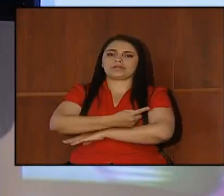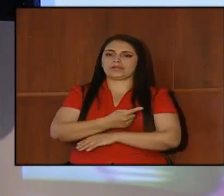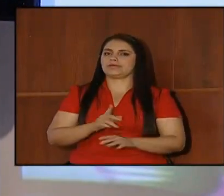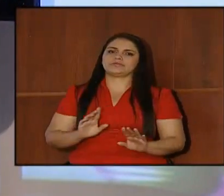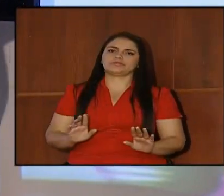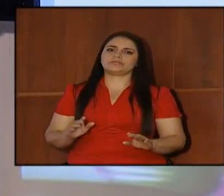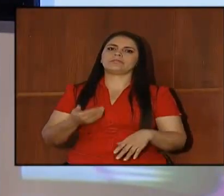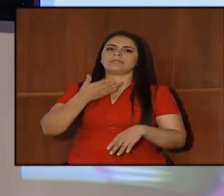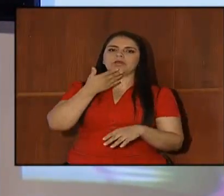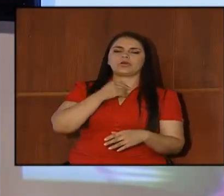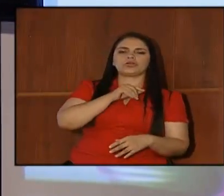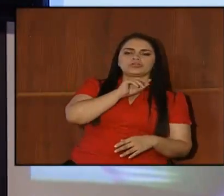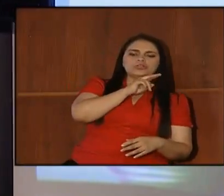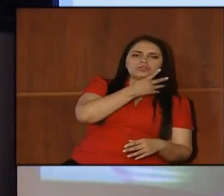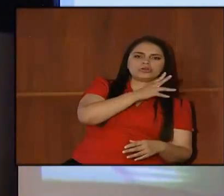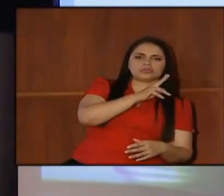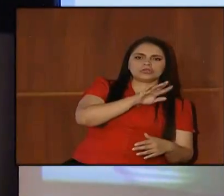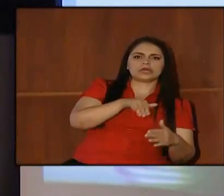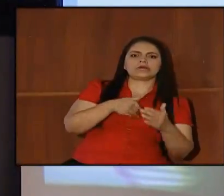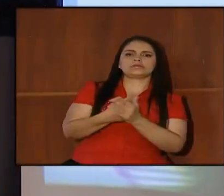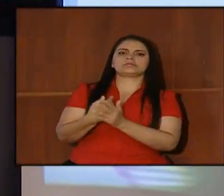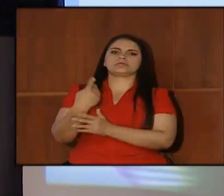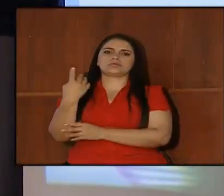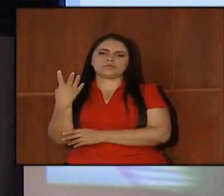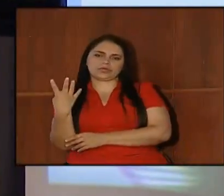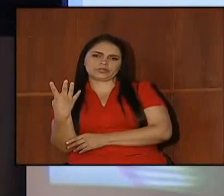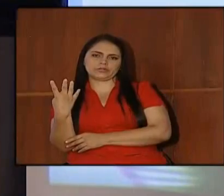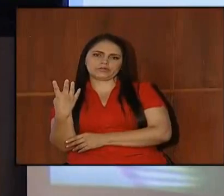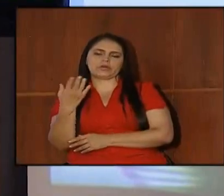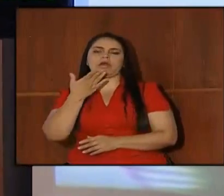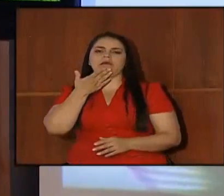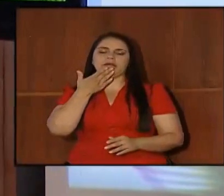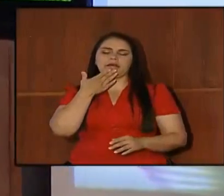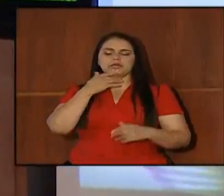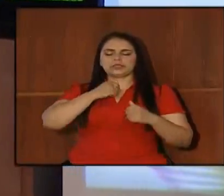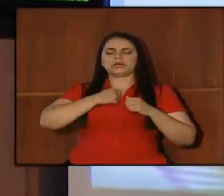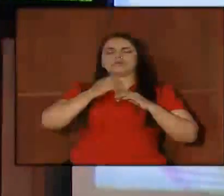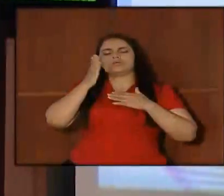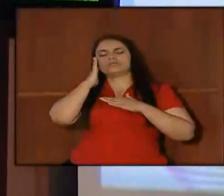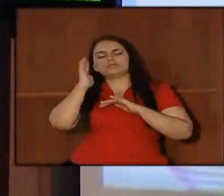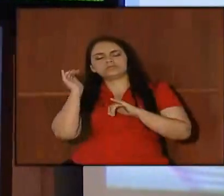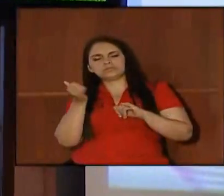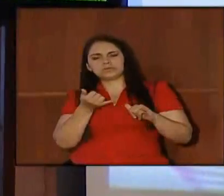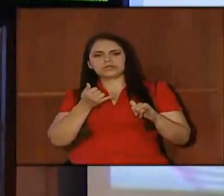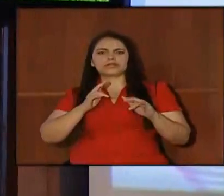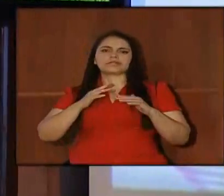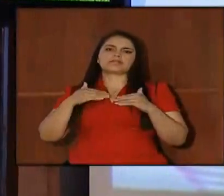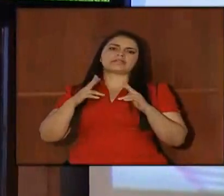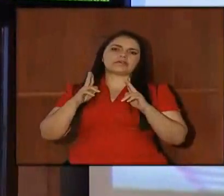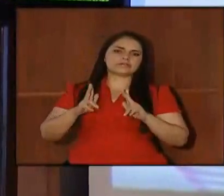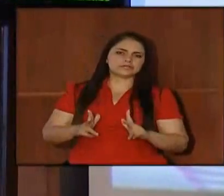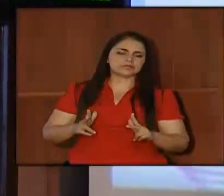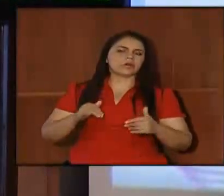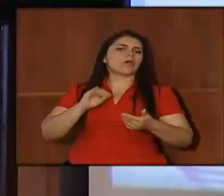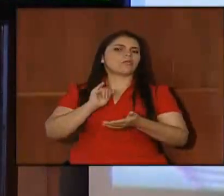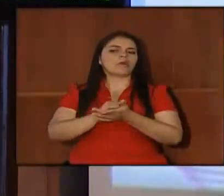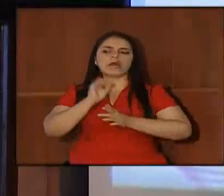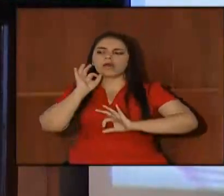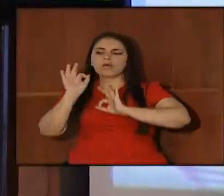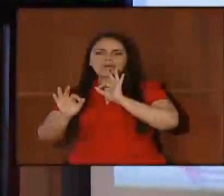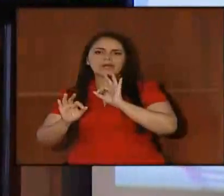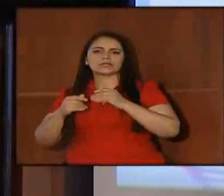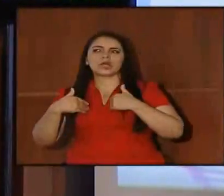paciente. Entonces, ese es el fin, de que como usted posiblemente está solo cuidando a su paciente, pues para que usted no se vaya a agotar, mirar a ver si es